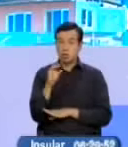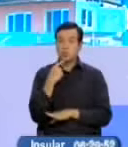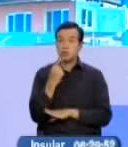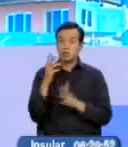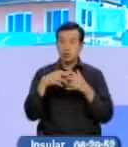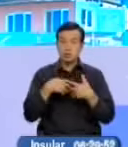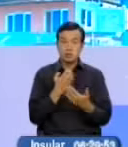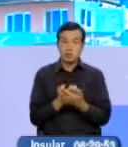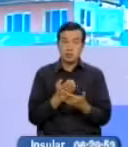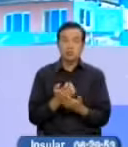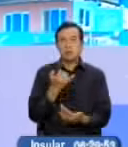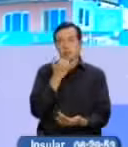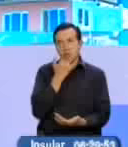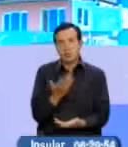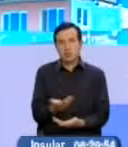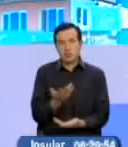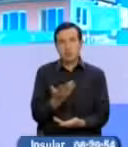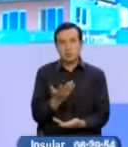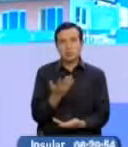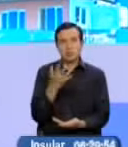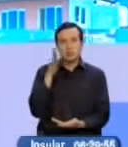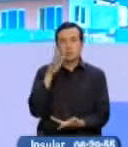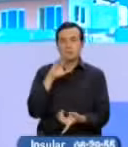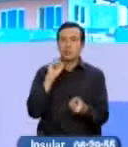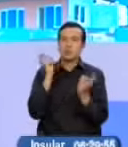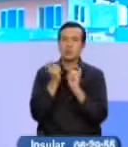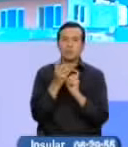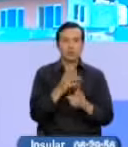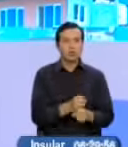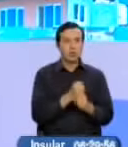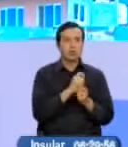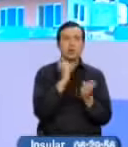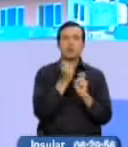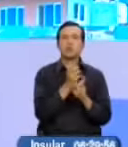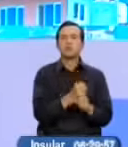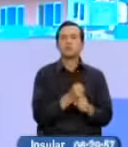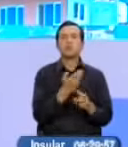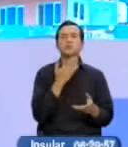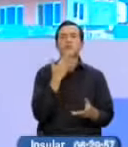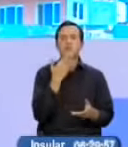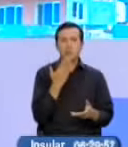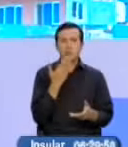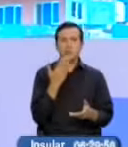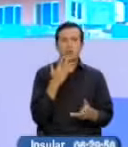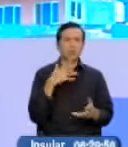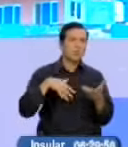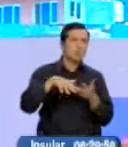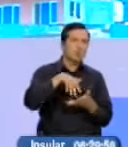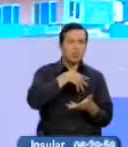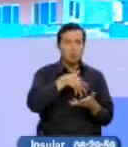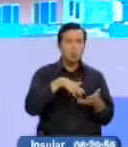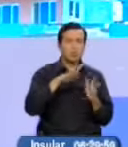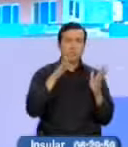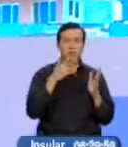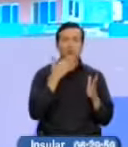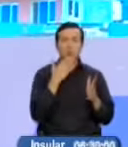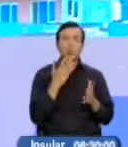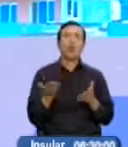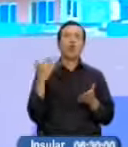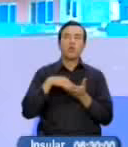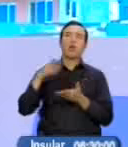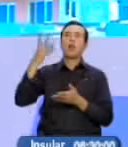crisis económica, sería un absurdo. Y por eso es que empiezan a hablar del cambio seguro. Este cambio seguro sería ese cambio que no genera incertidumbre porque no es aquel de volver